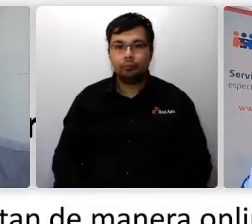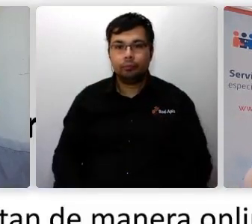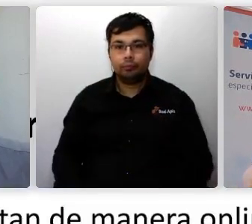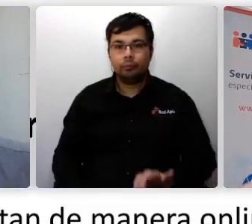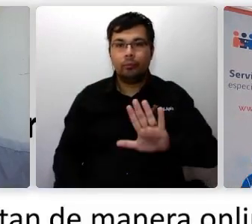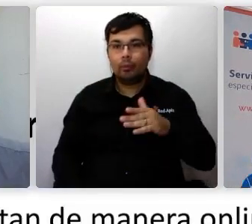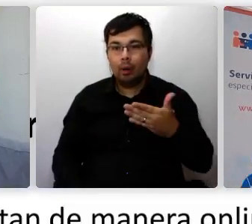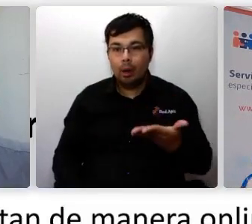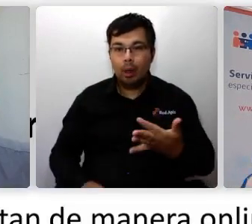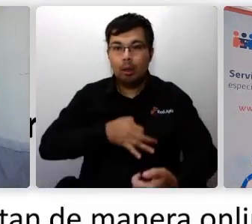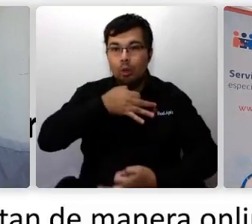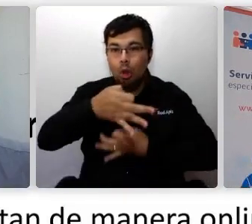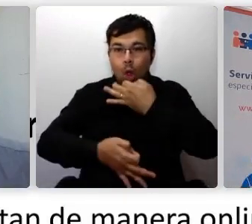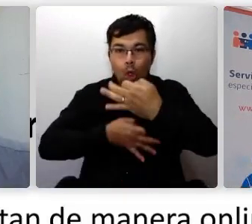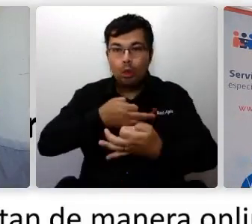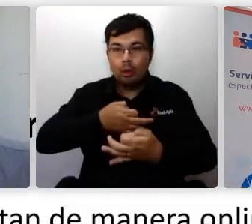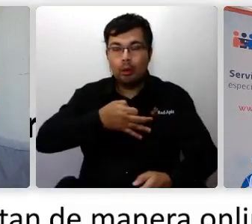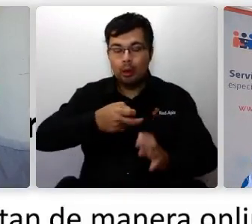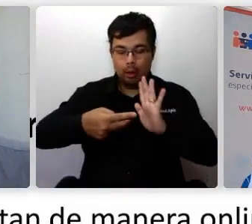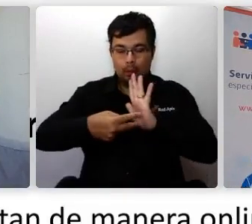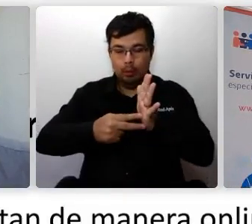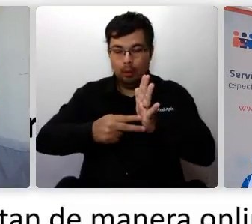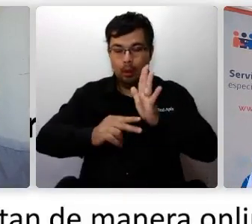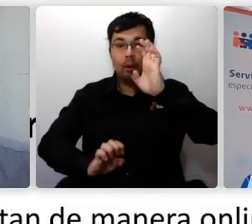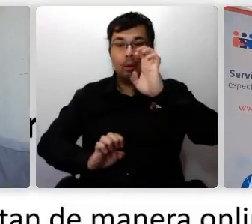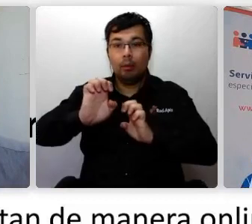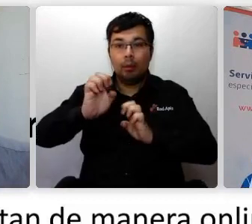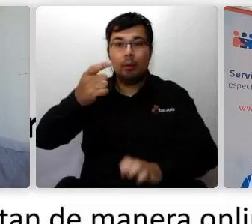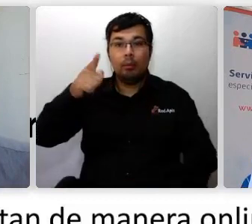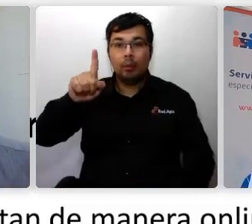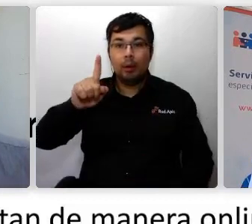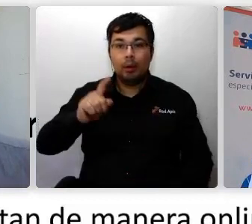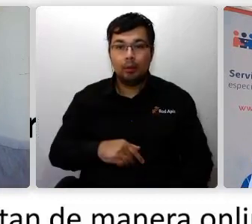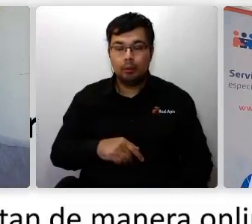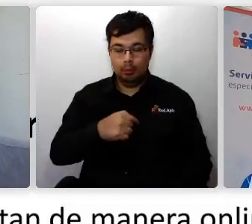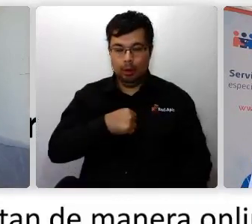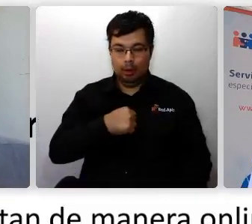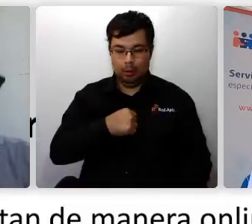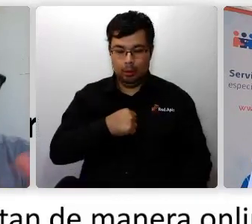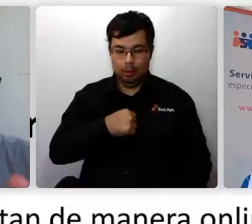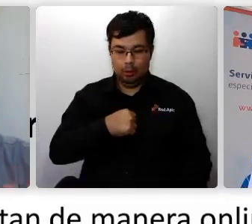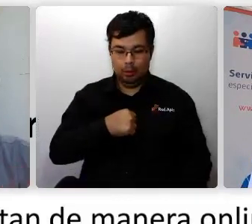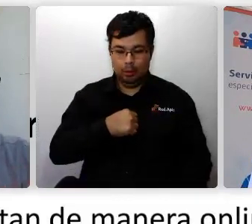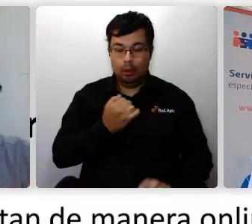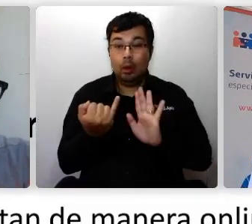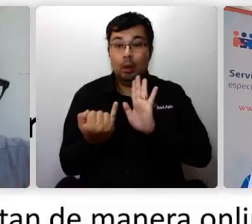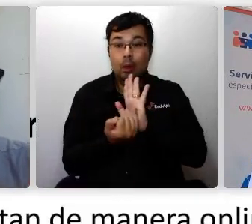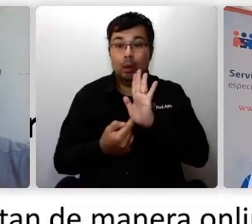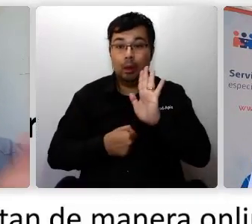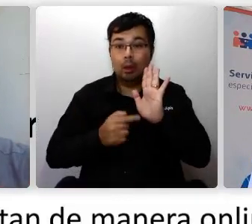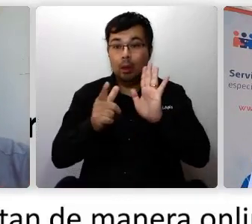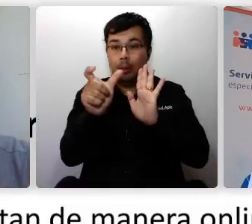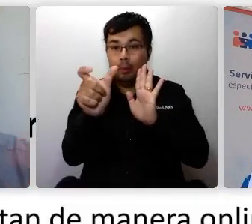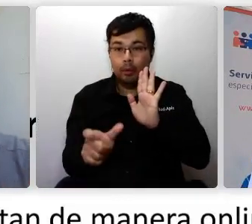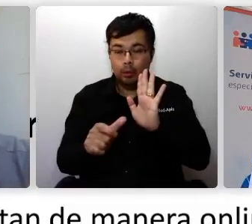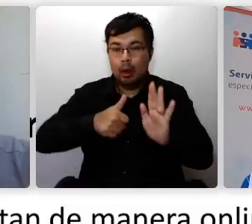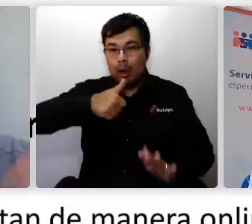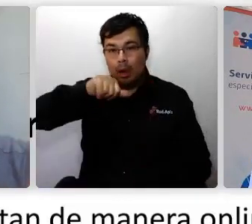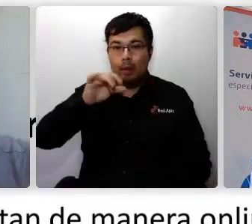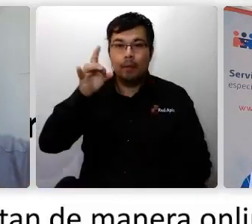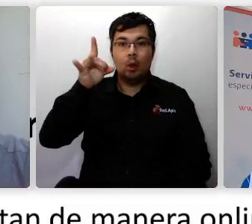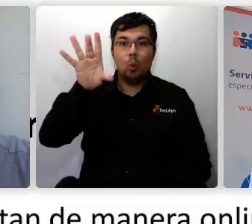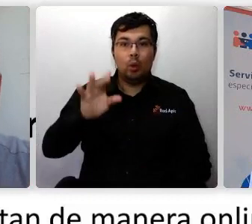Y ahí nos cuenta el problema de la empresa, pero para identificarse, y como persona. Ya, como persona, perfecto, con la RUT clave única que